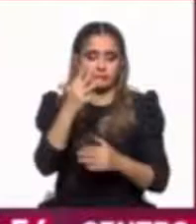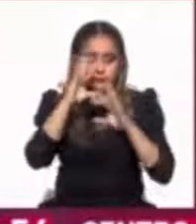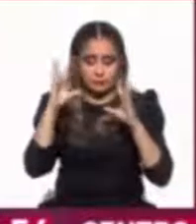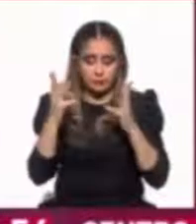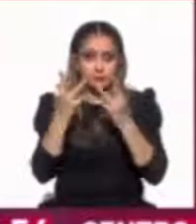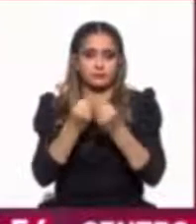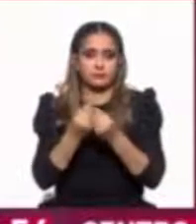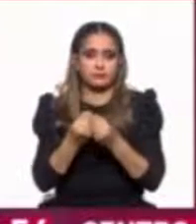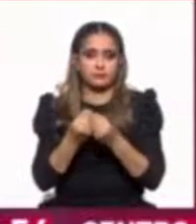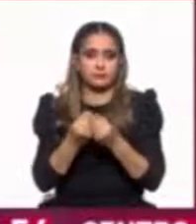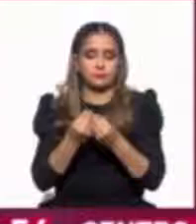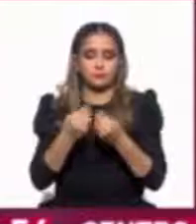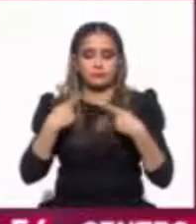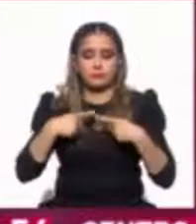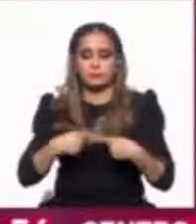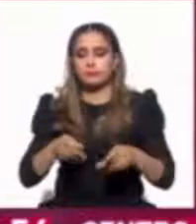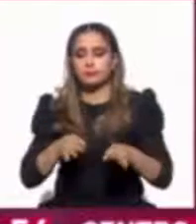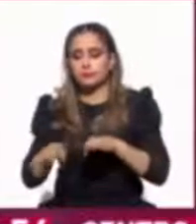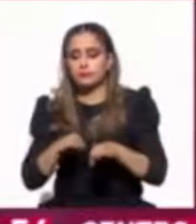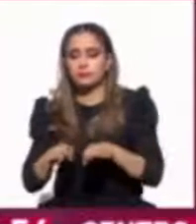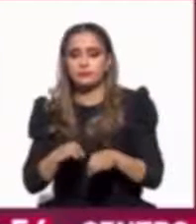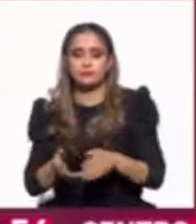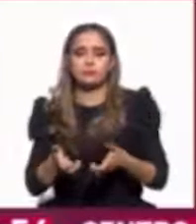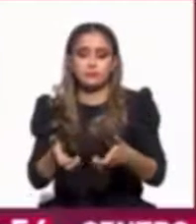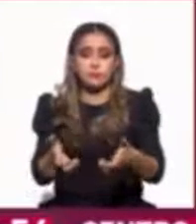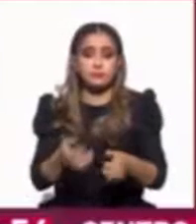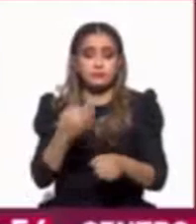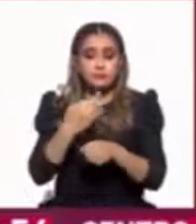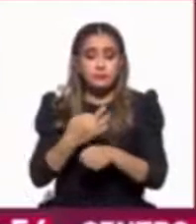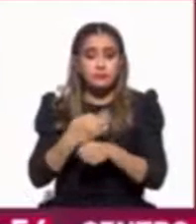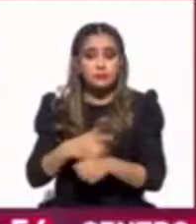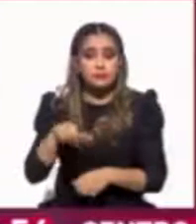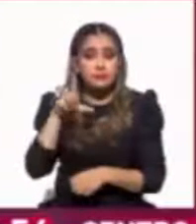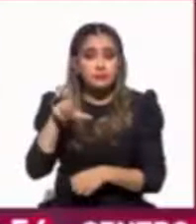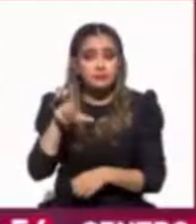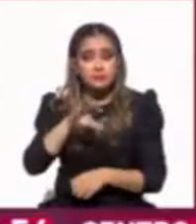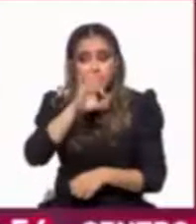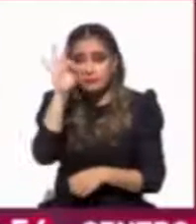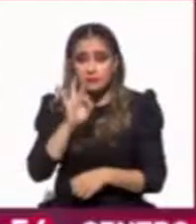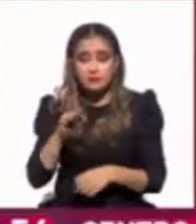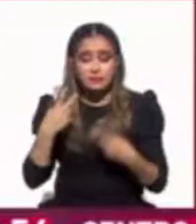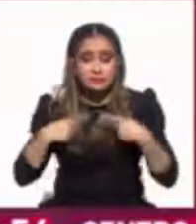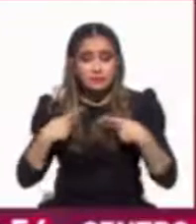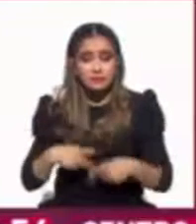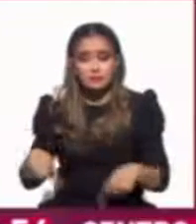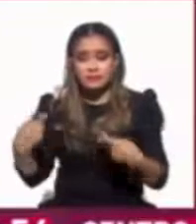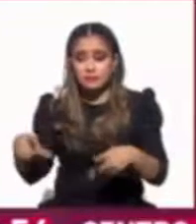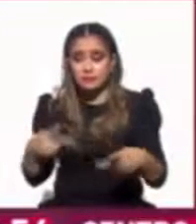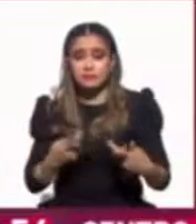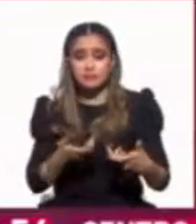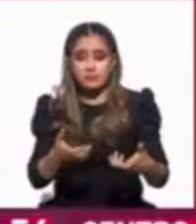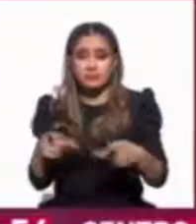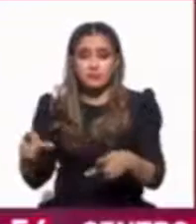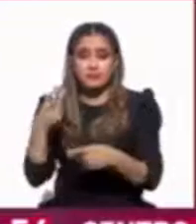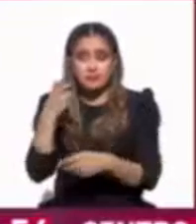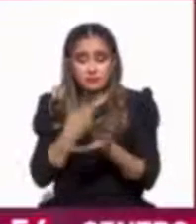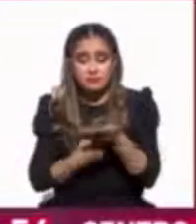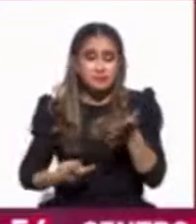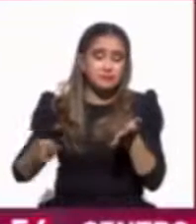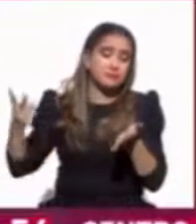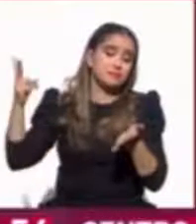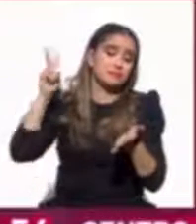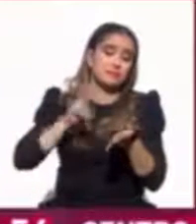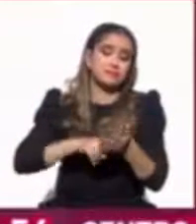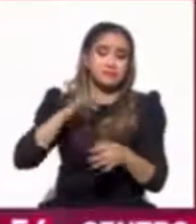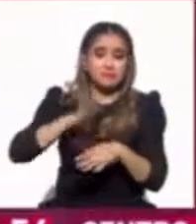total, sube a 17, pues, es decir, es prácticamente más del doble. En el caso